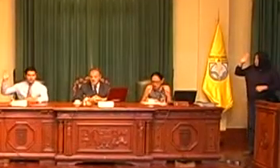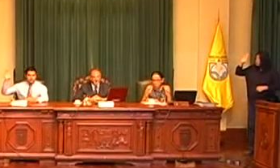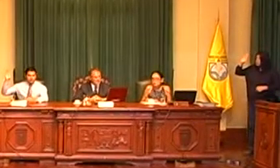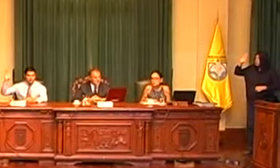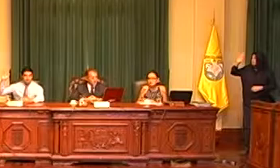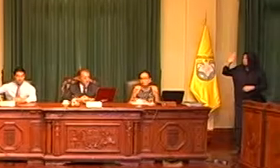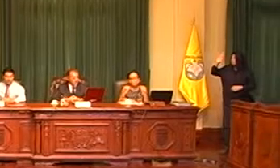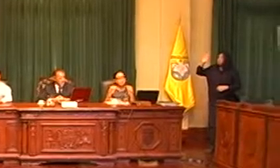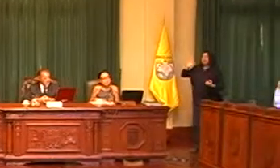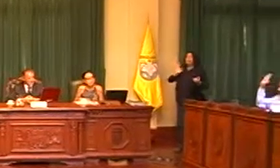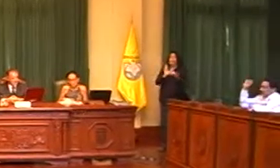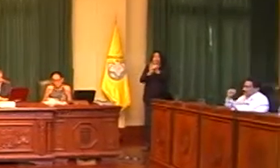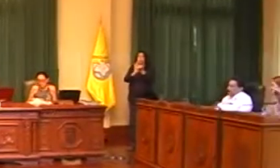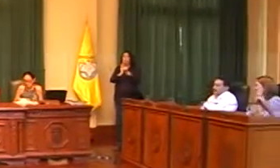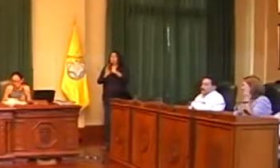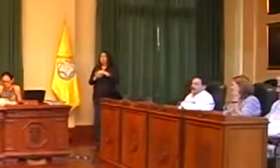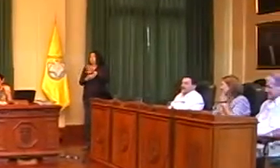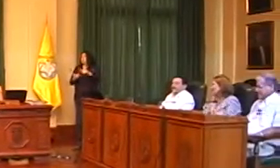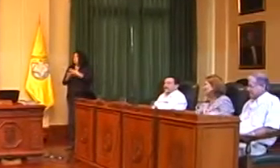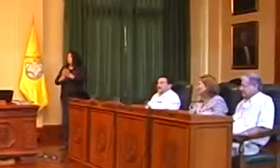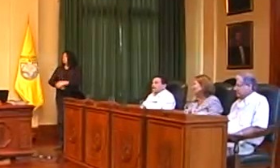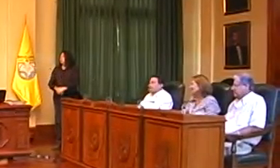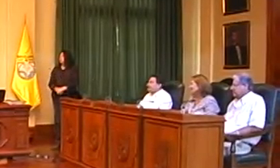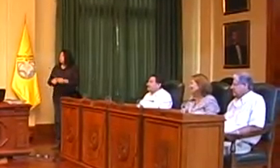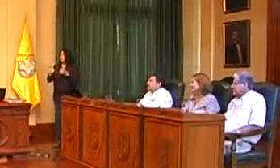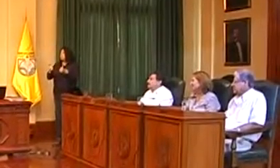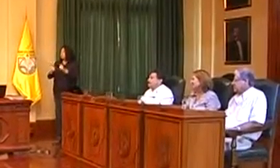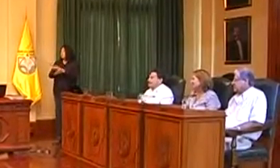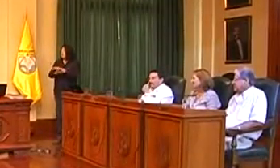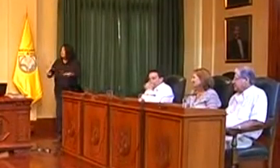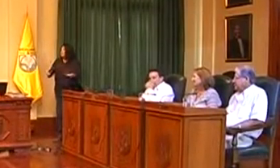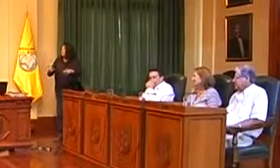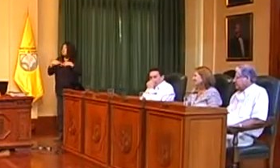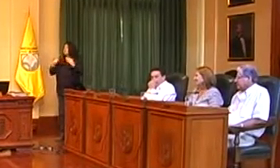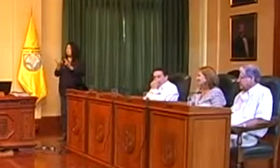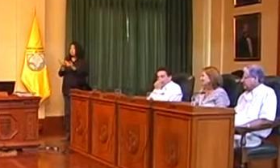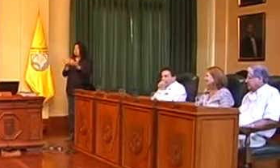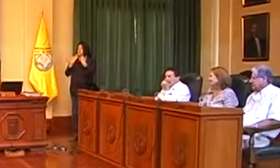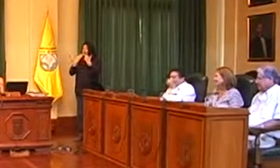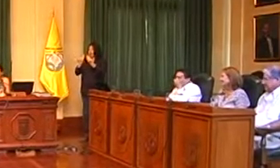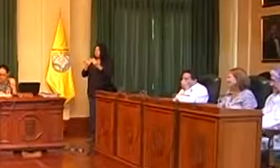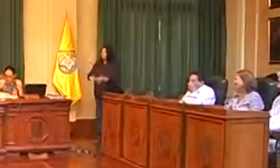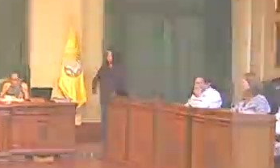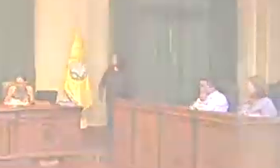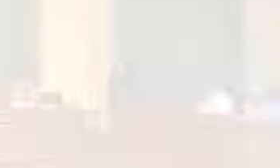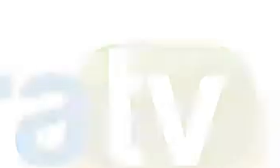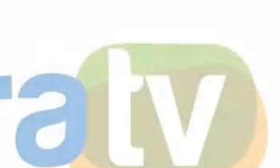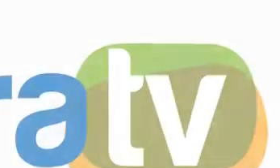aprobado por unanimidad. Muy bien, se levanta la sesión. Muchas gracias.